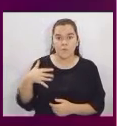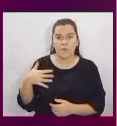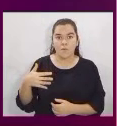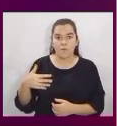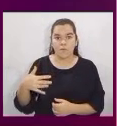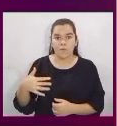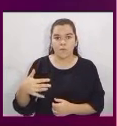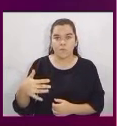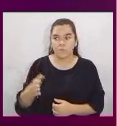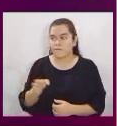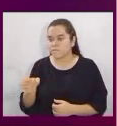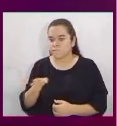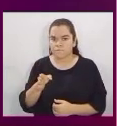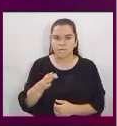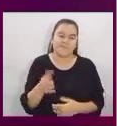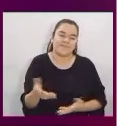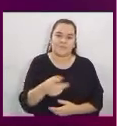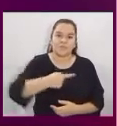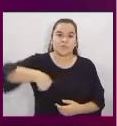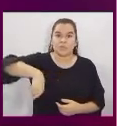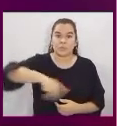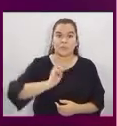corriendo los meses, con la ansiedad